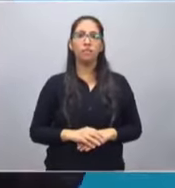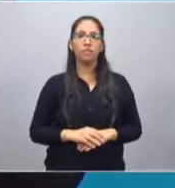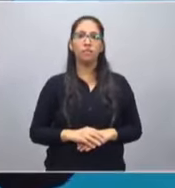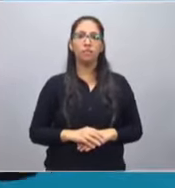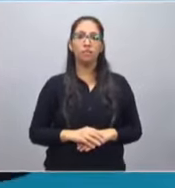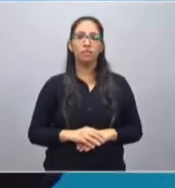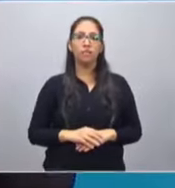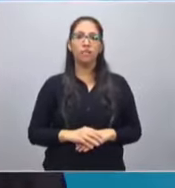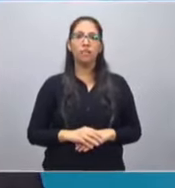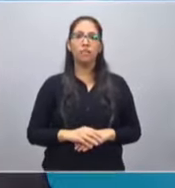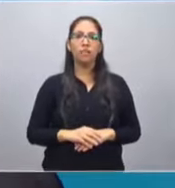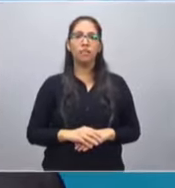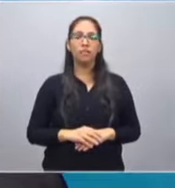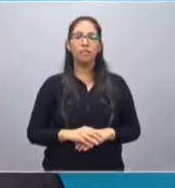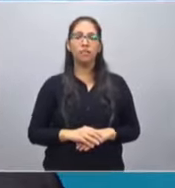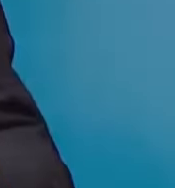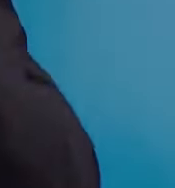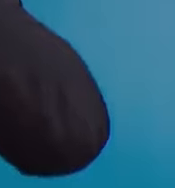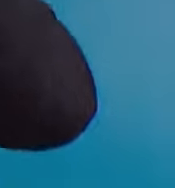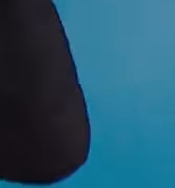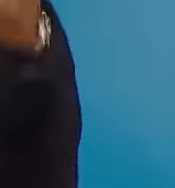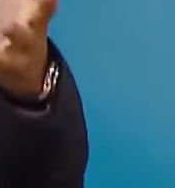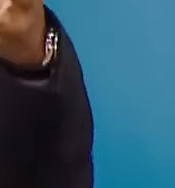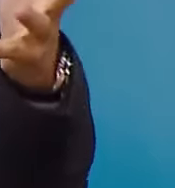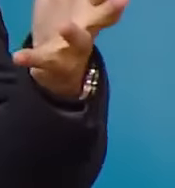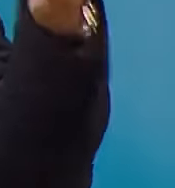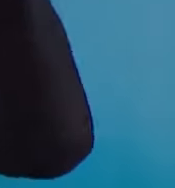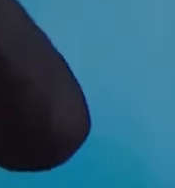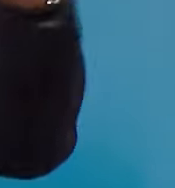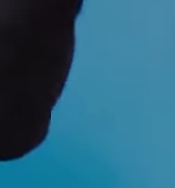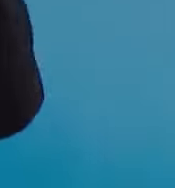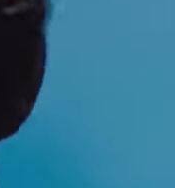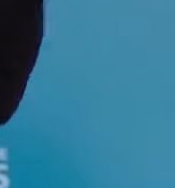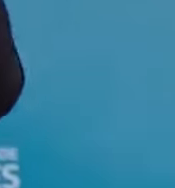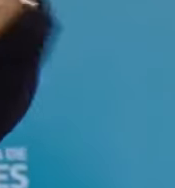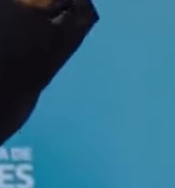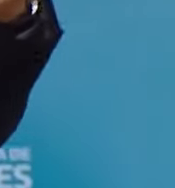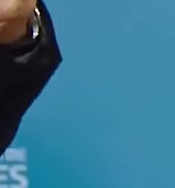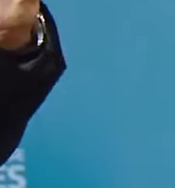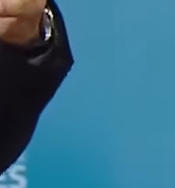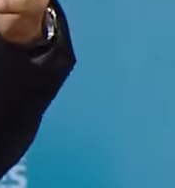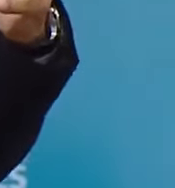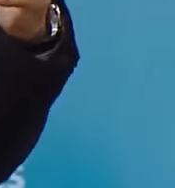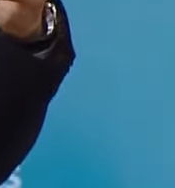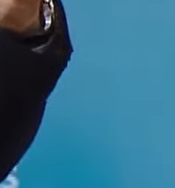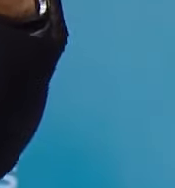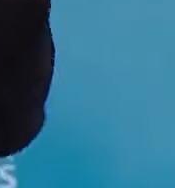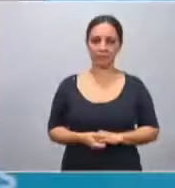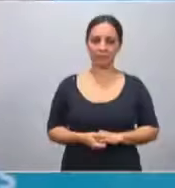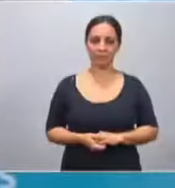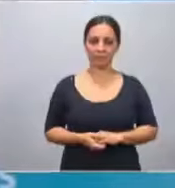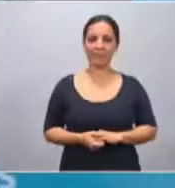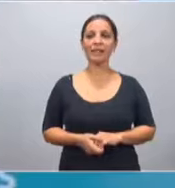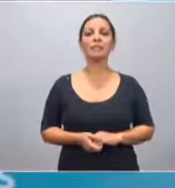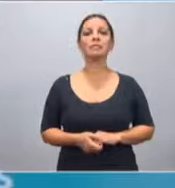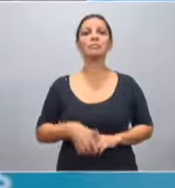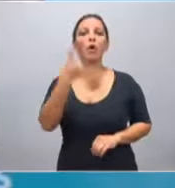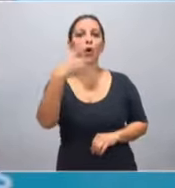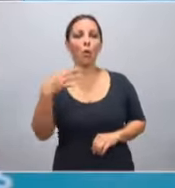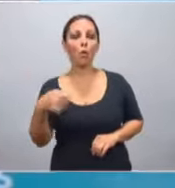desde lo individual después se lleva a la explicación de la sociedad que lo único que reúne a esos individuos lo único que los